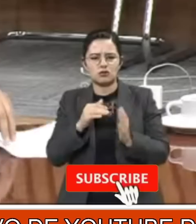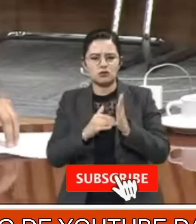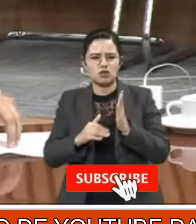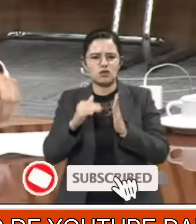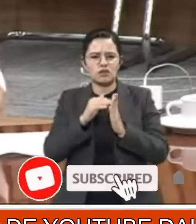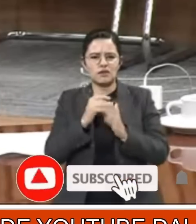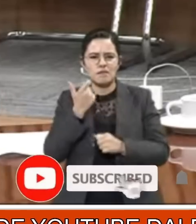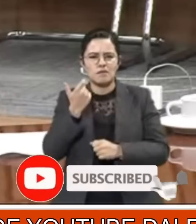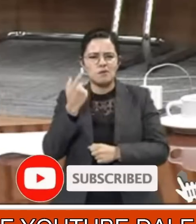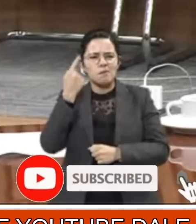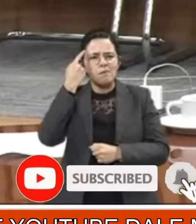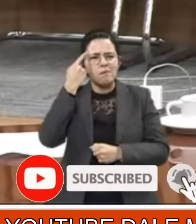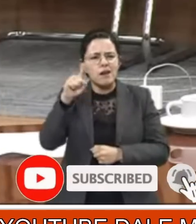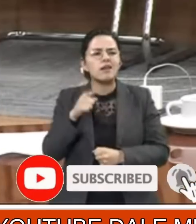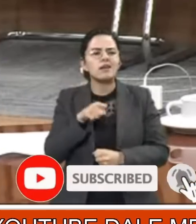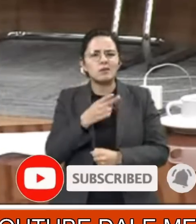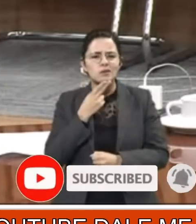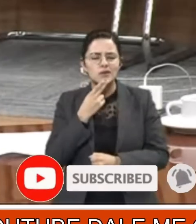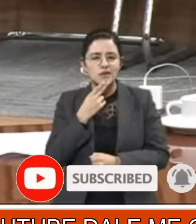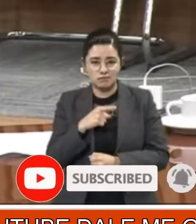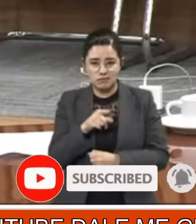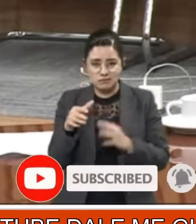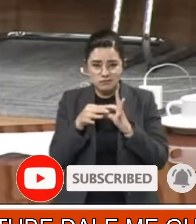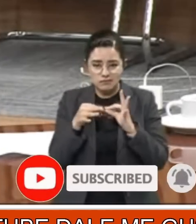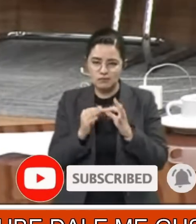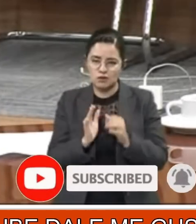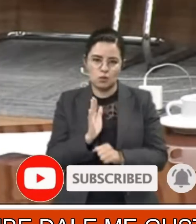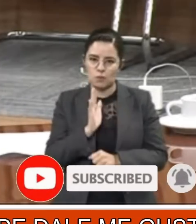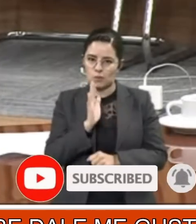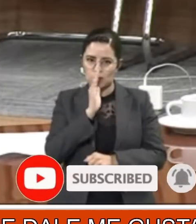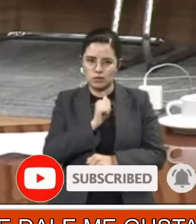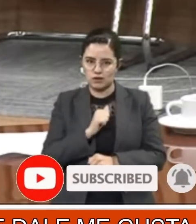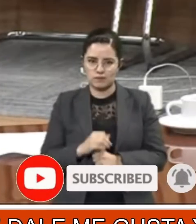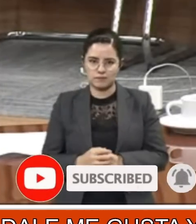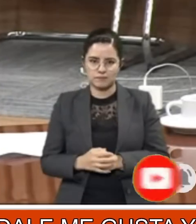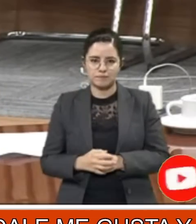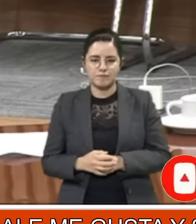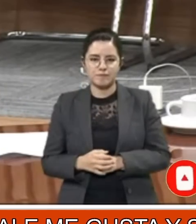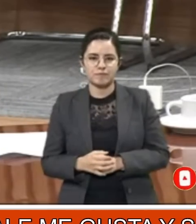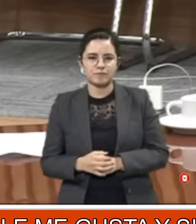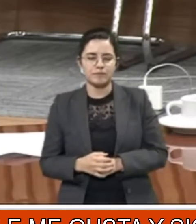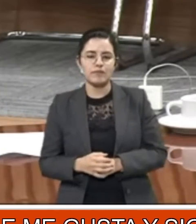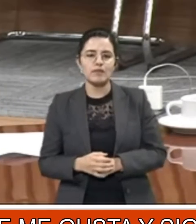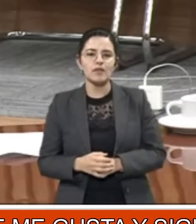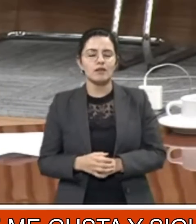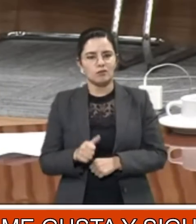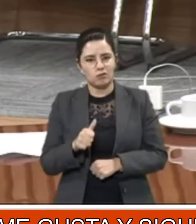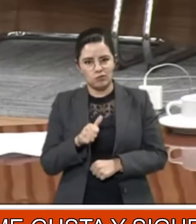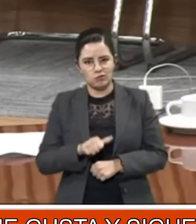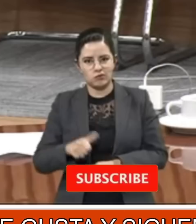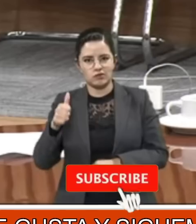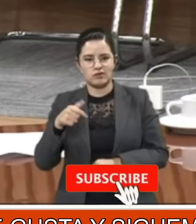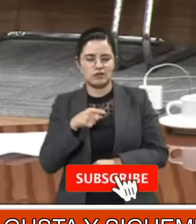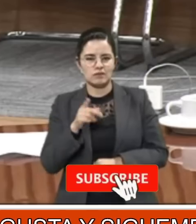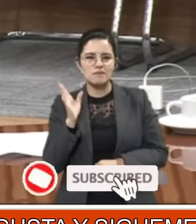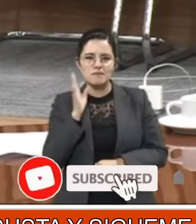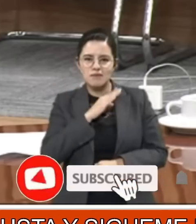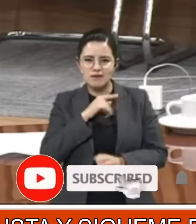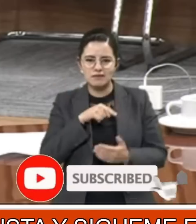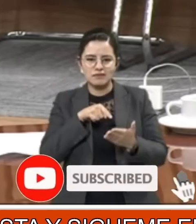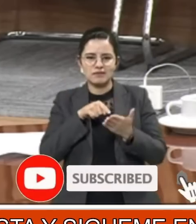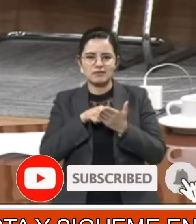el OIC identificó irregularidades por 1.384 millones de pesos de la cartera institucional de